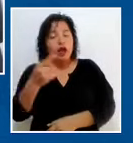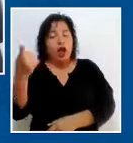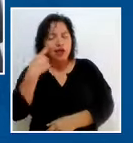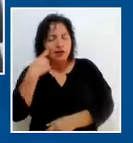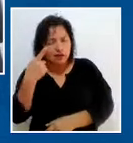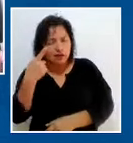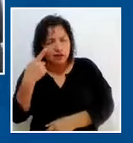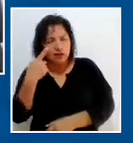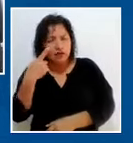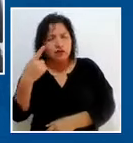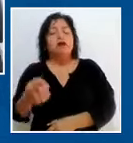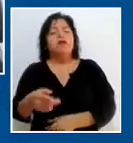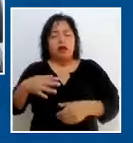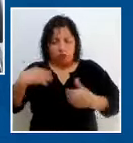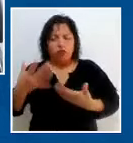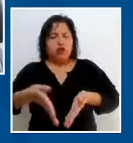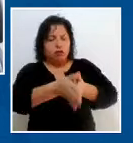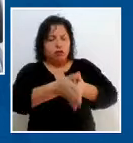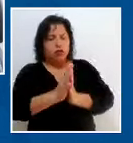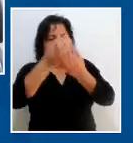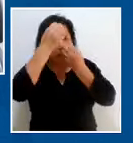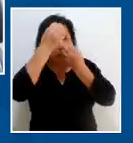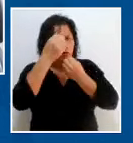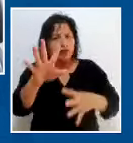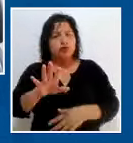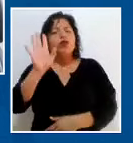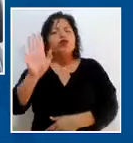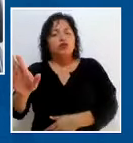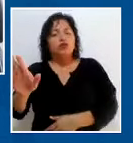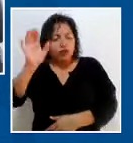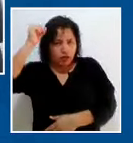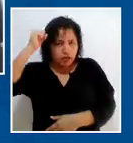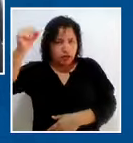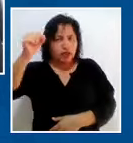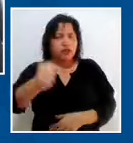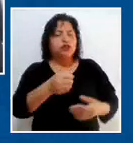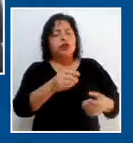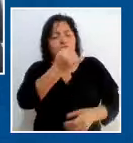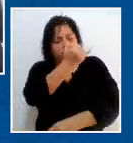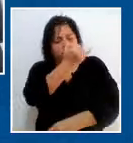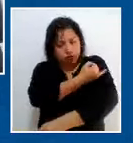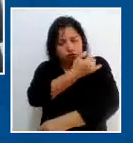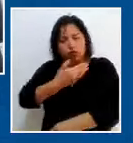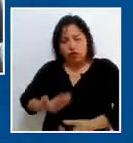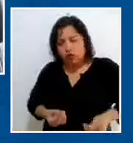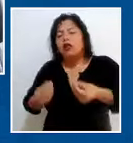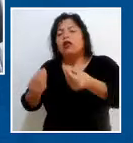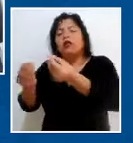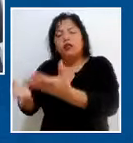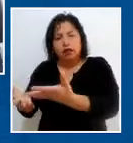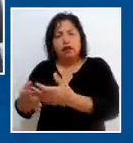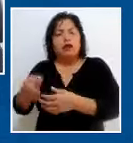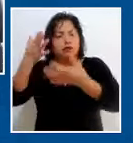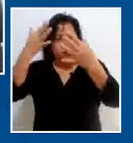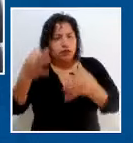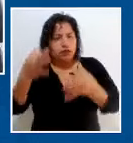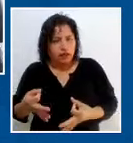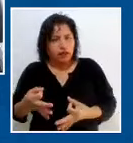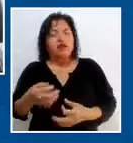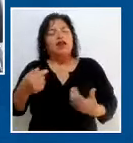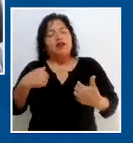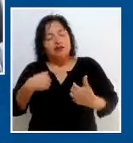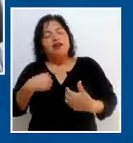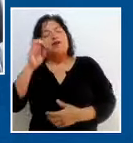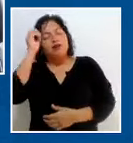puede pedir esa información y que además tiene el derecho de recibirla de parte del Estado, ¿no? Estos creo que podrían ser mis comentarios.